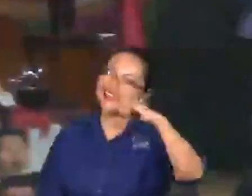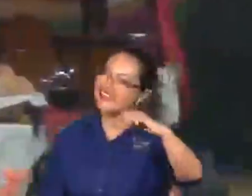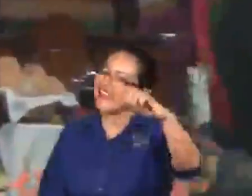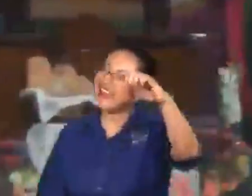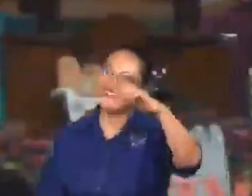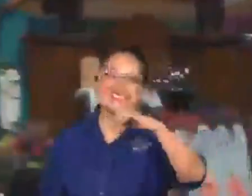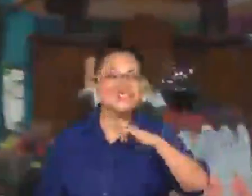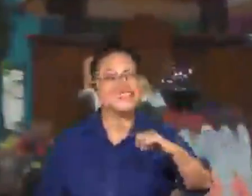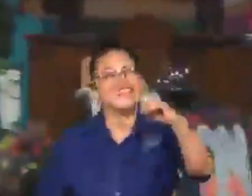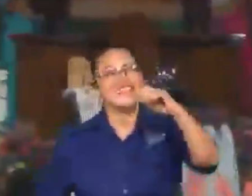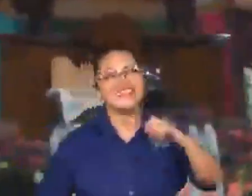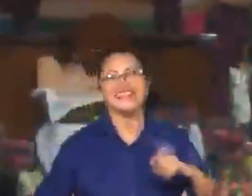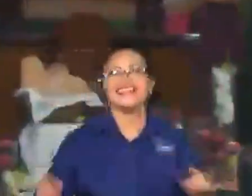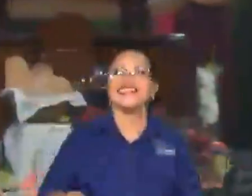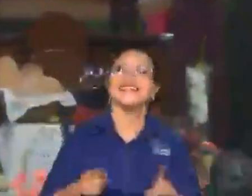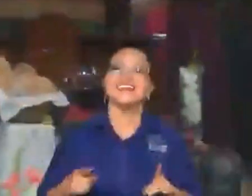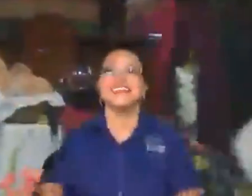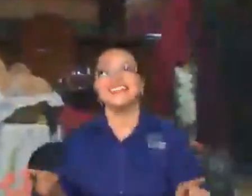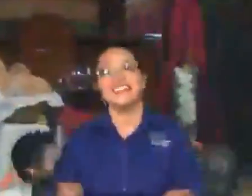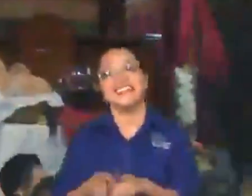¡Aleluya!